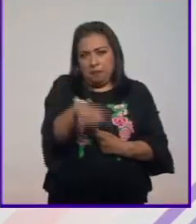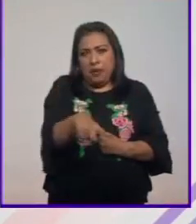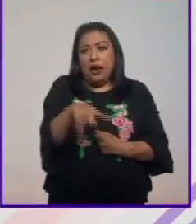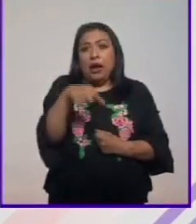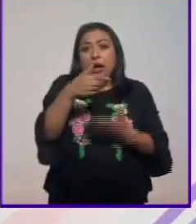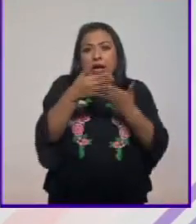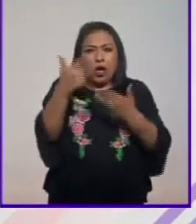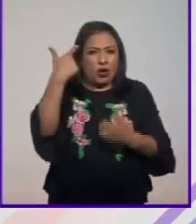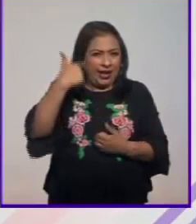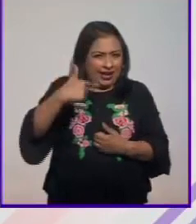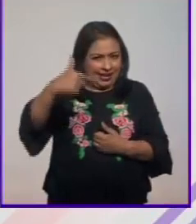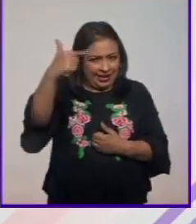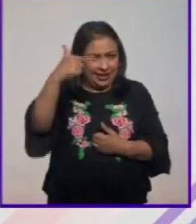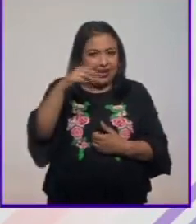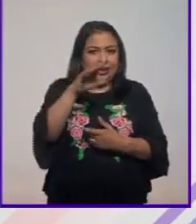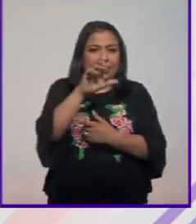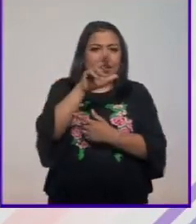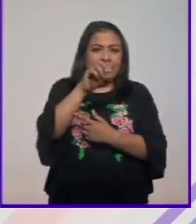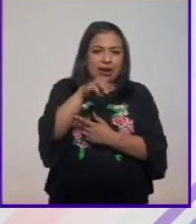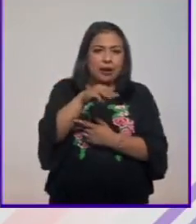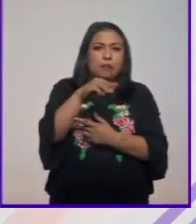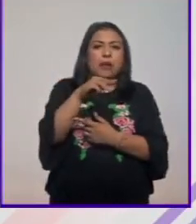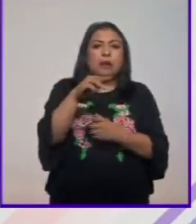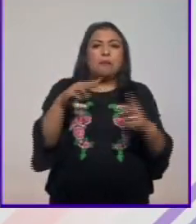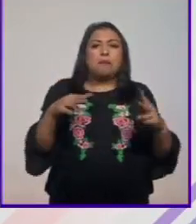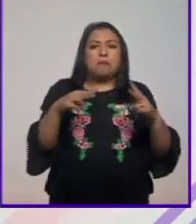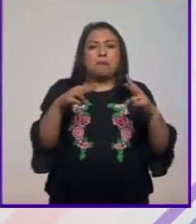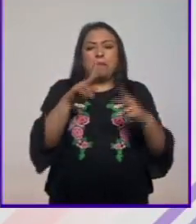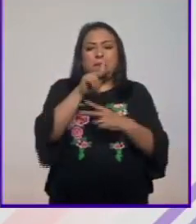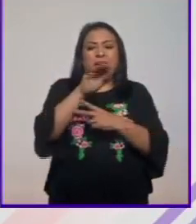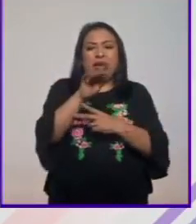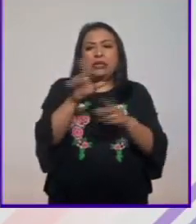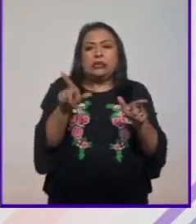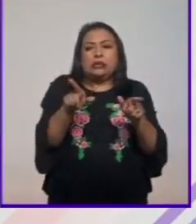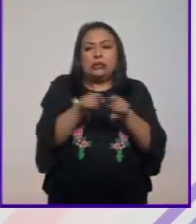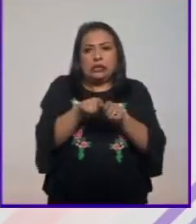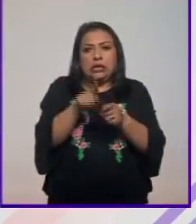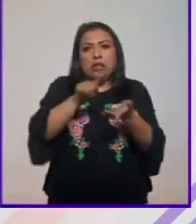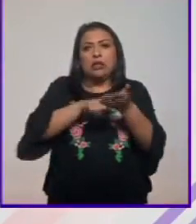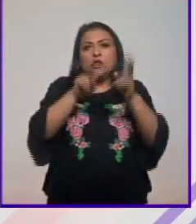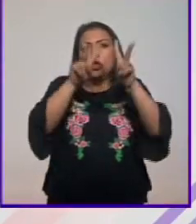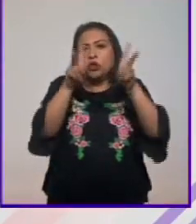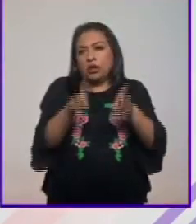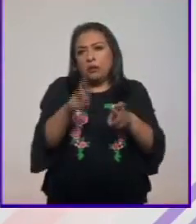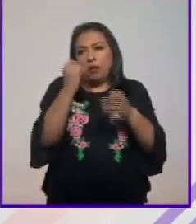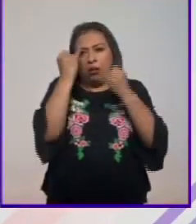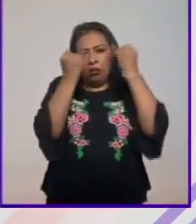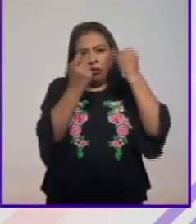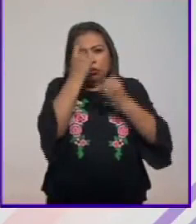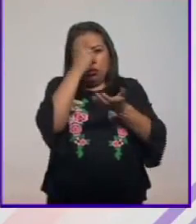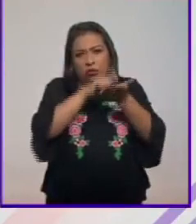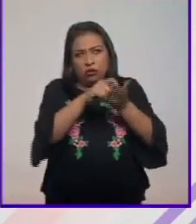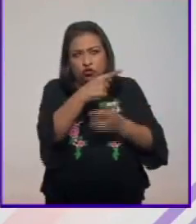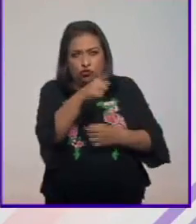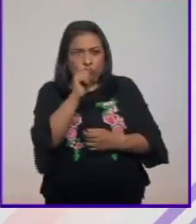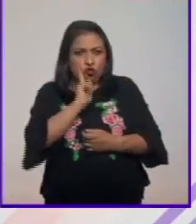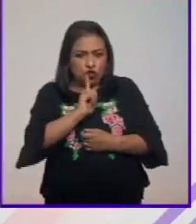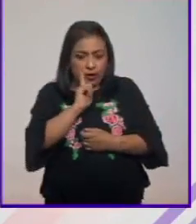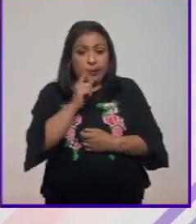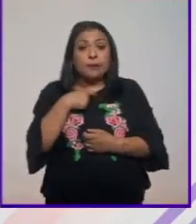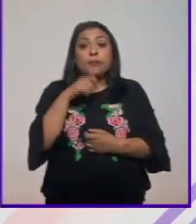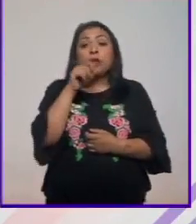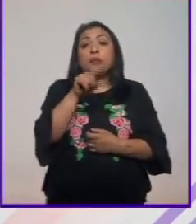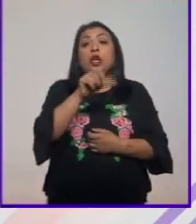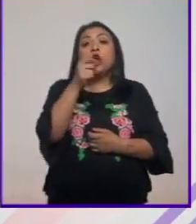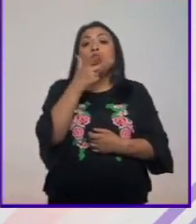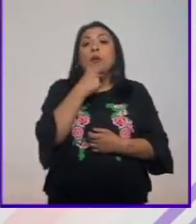esta gira, que es Carmen París en síntesis, que contiene temas que decíamos creados por ella, y también uno